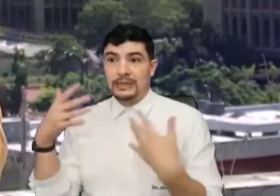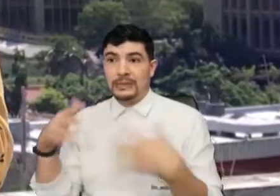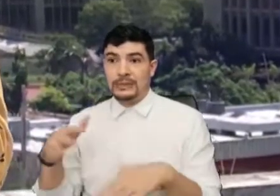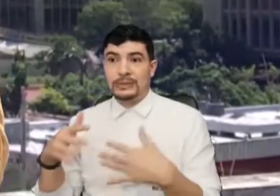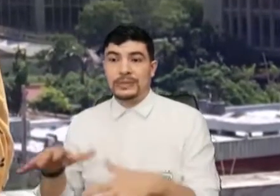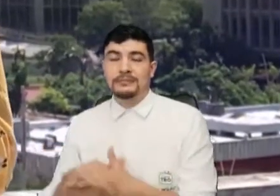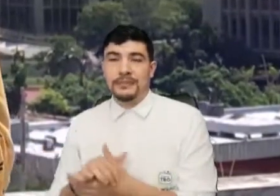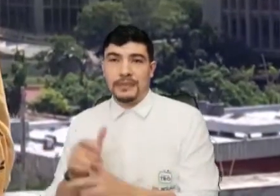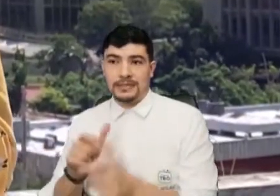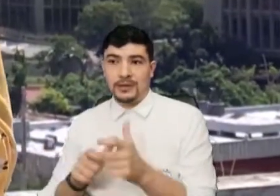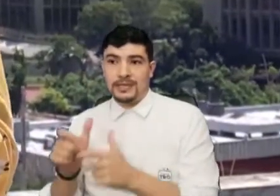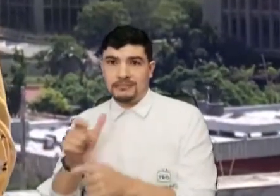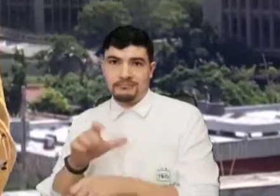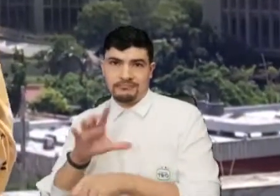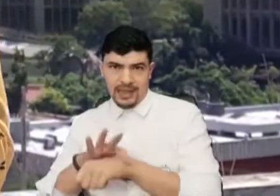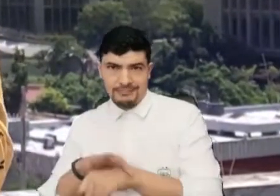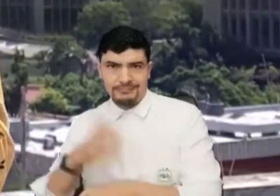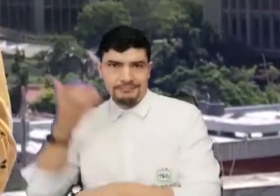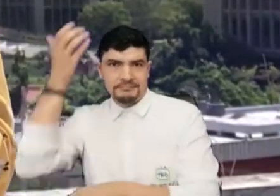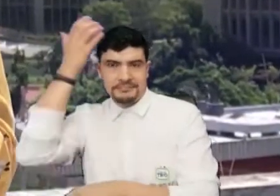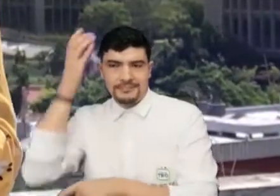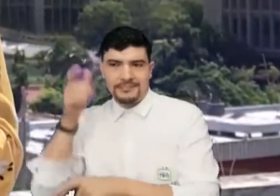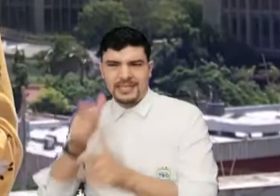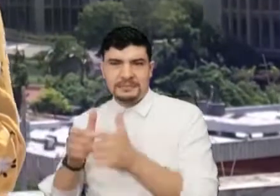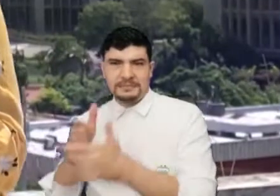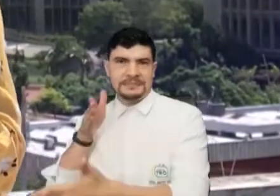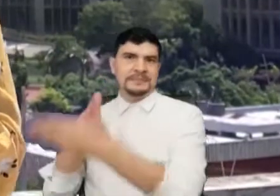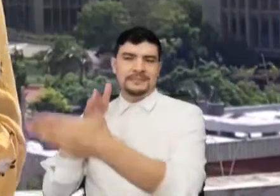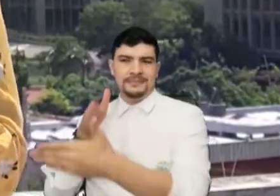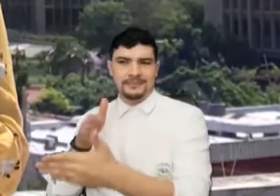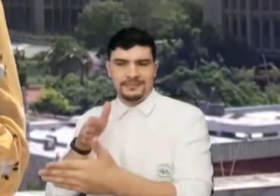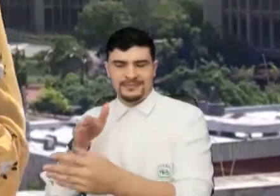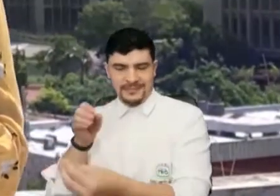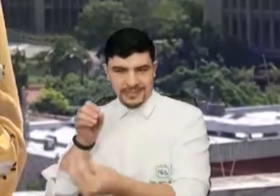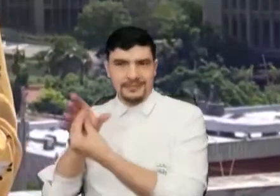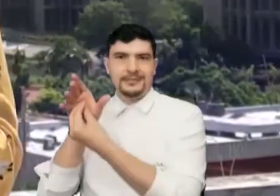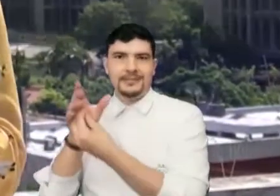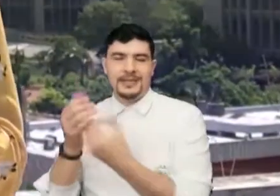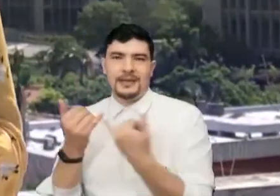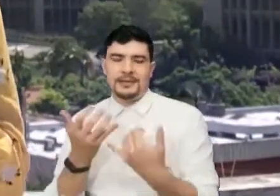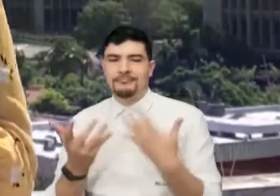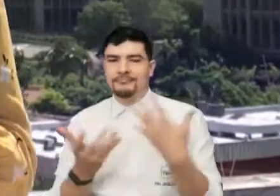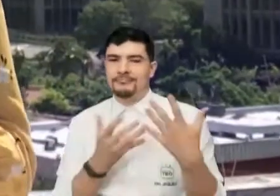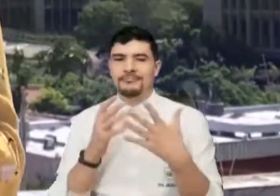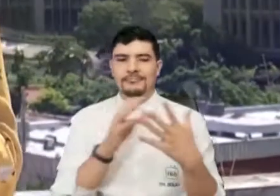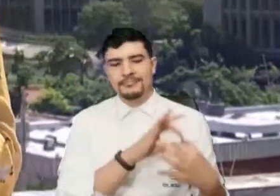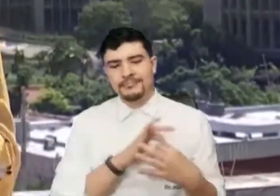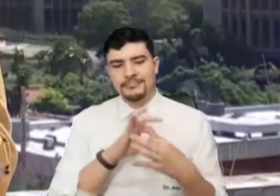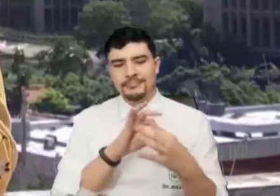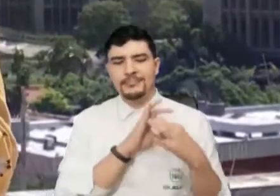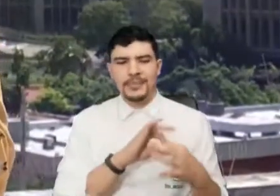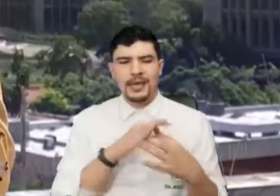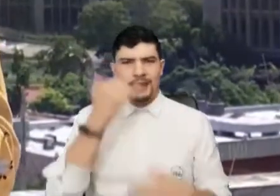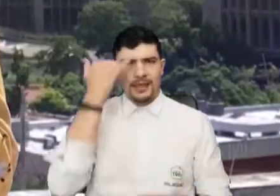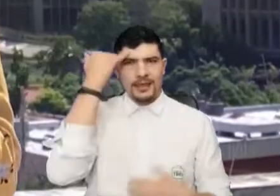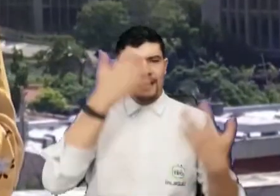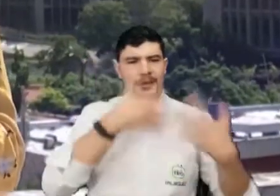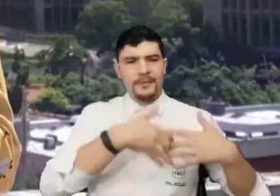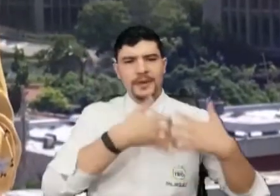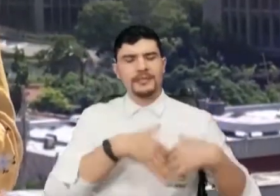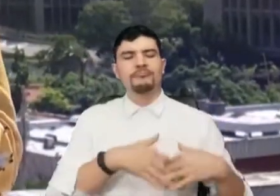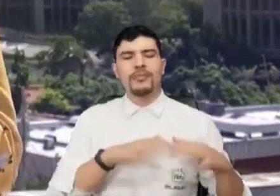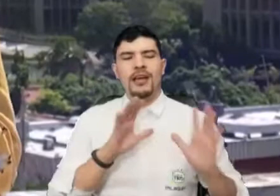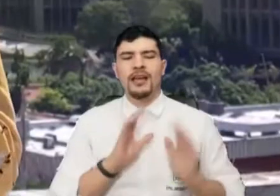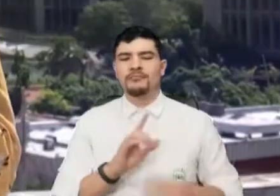la iniciativa y gracias que consistió en entregar seis mil menús totalmente gratis conformados por nuggets con papitas